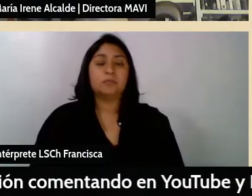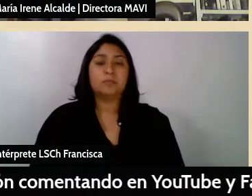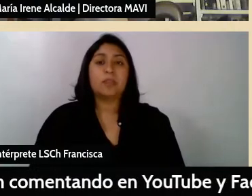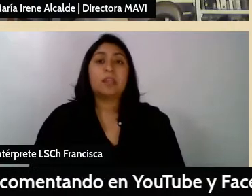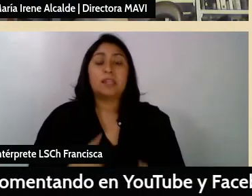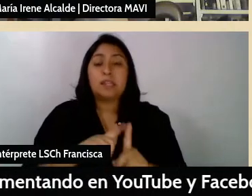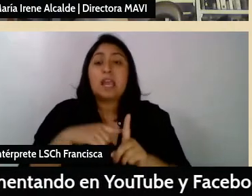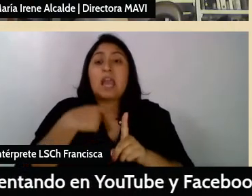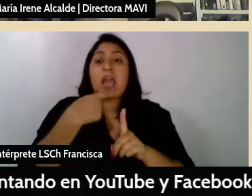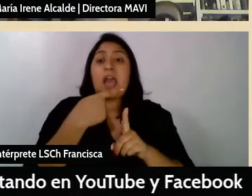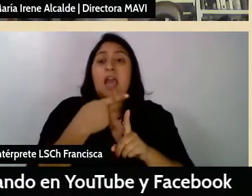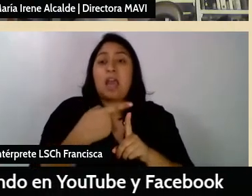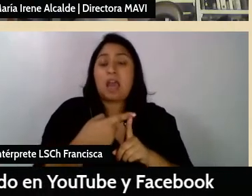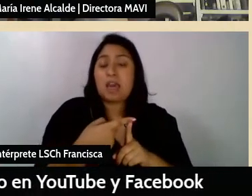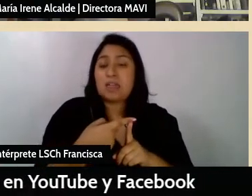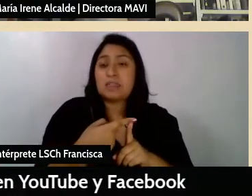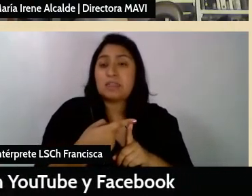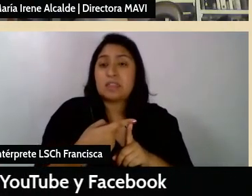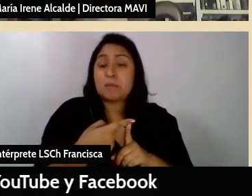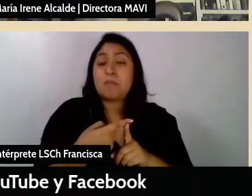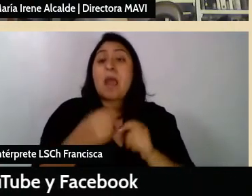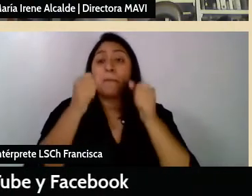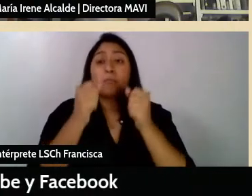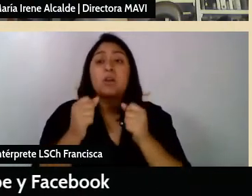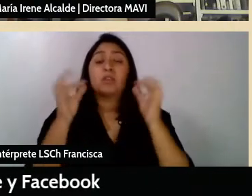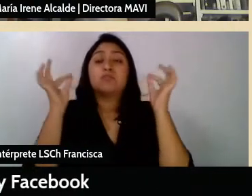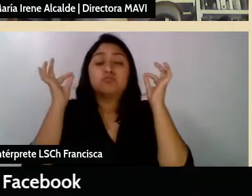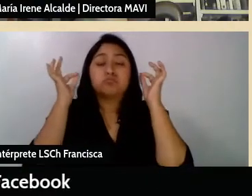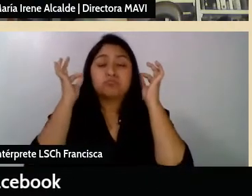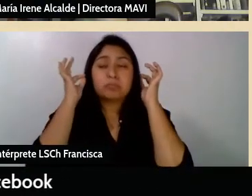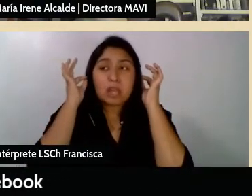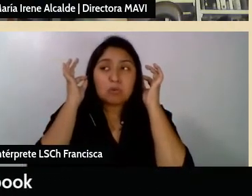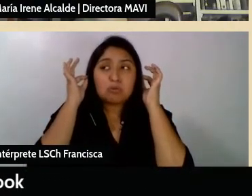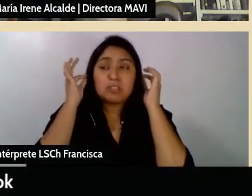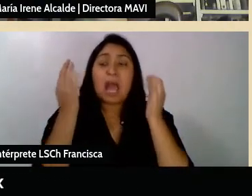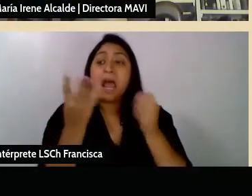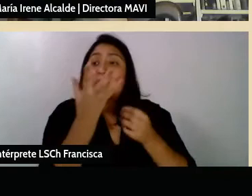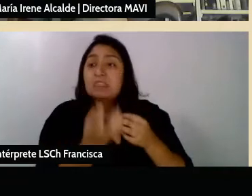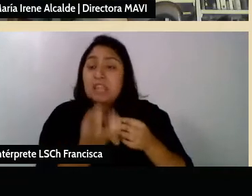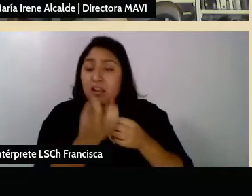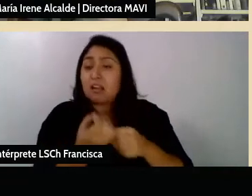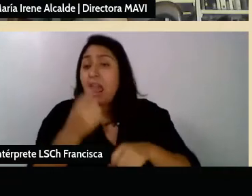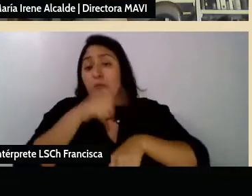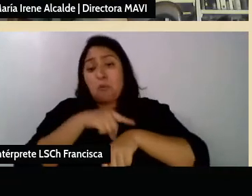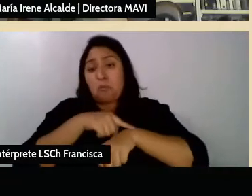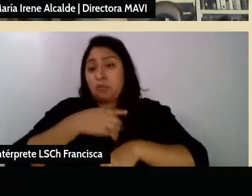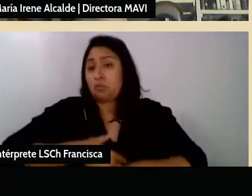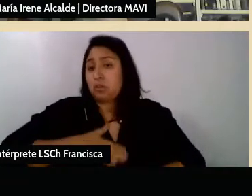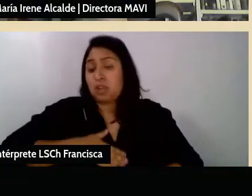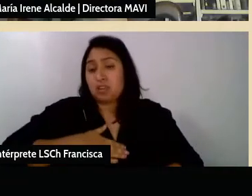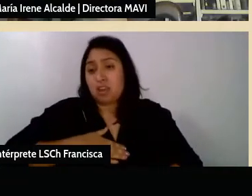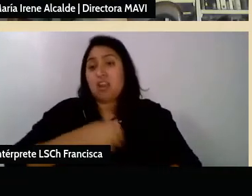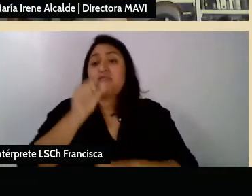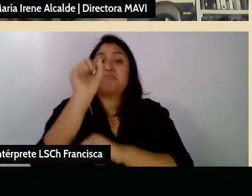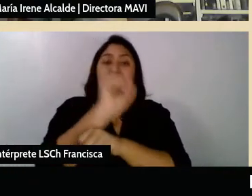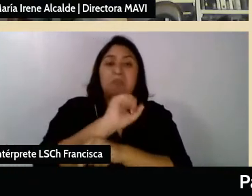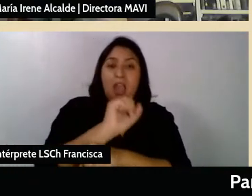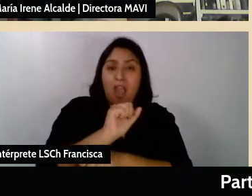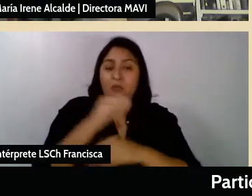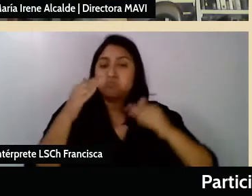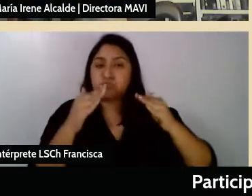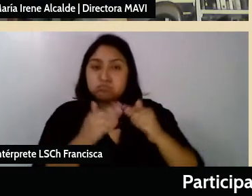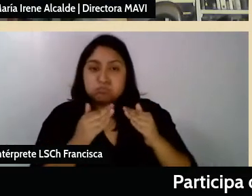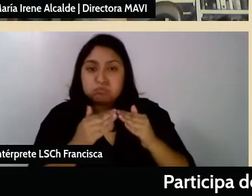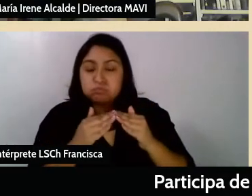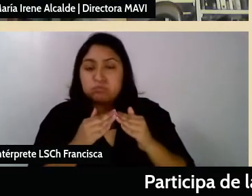ahí para bajarlos, para escucharlos en el momento en que quieran, en el automóvil, en la casa, o